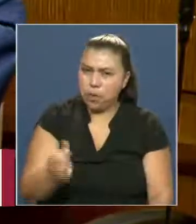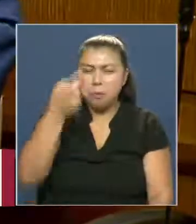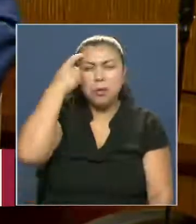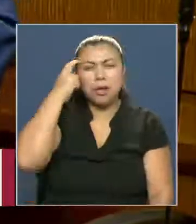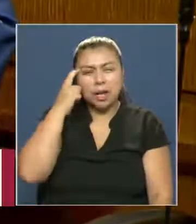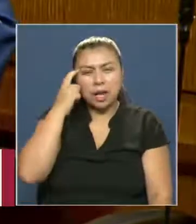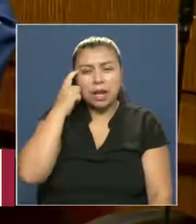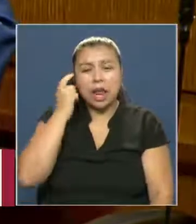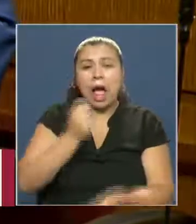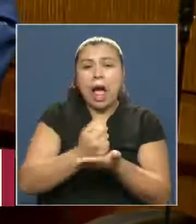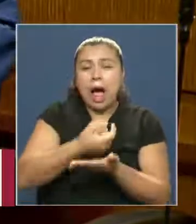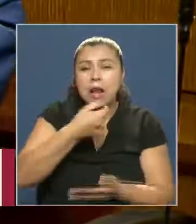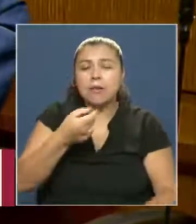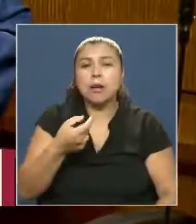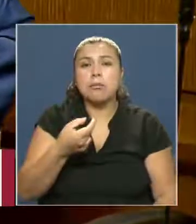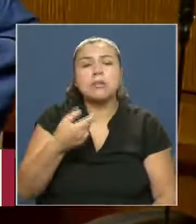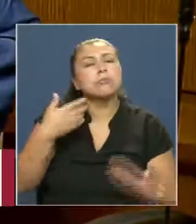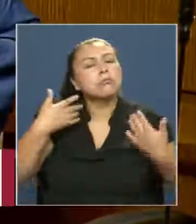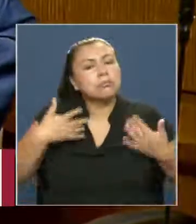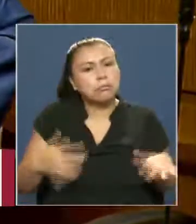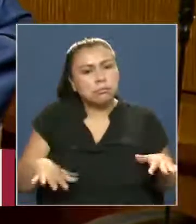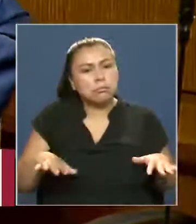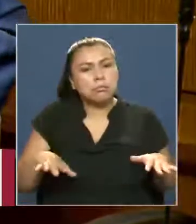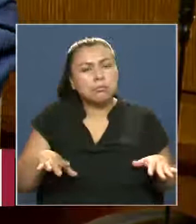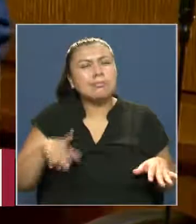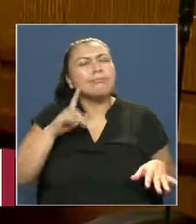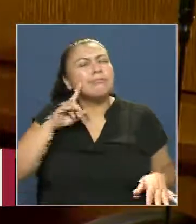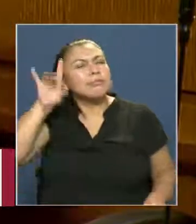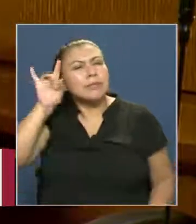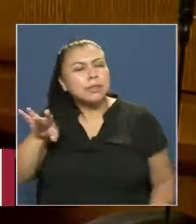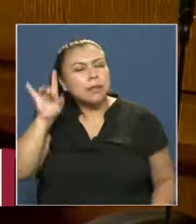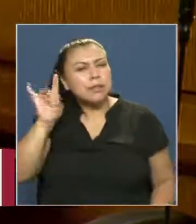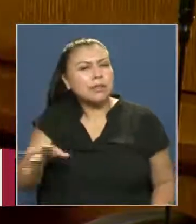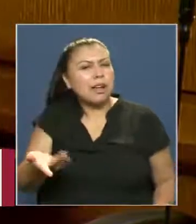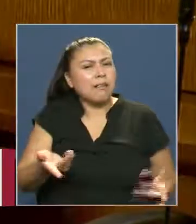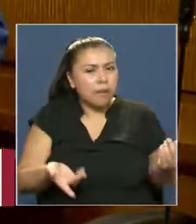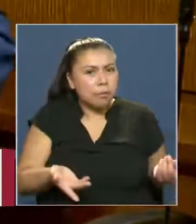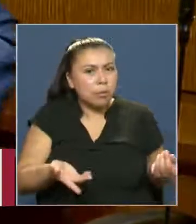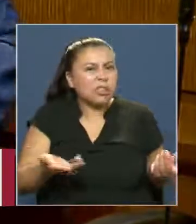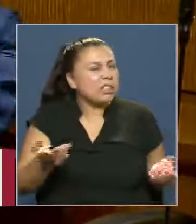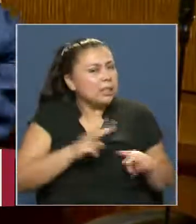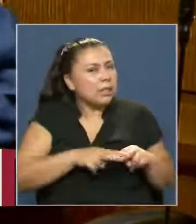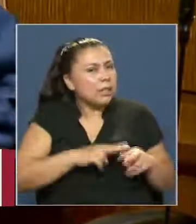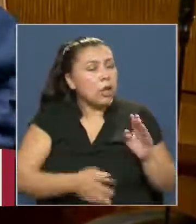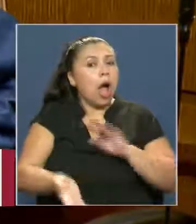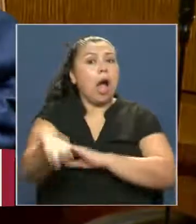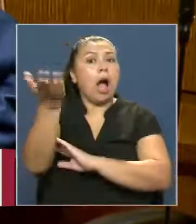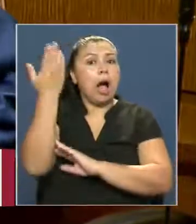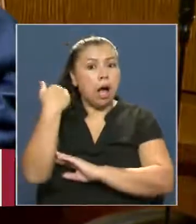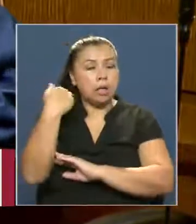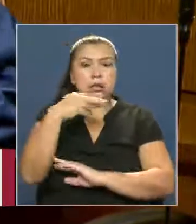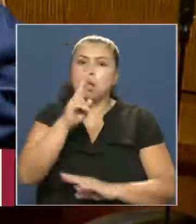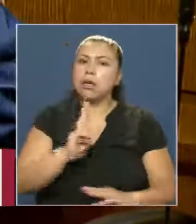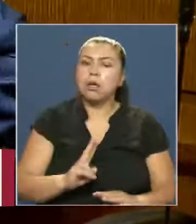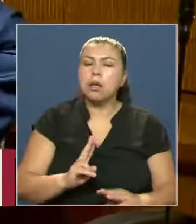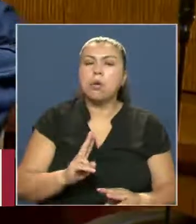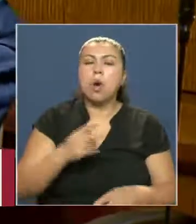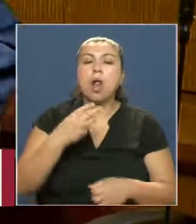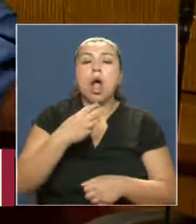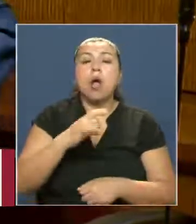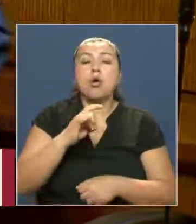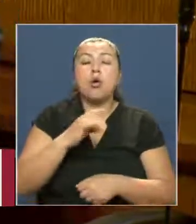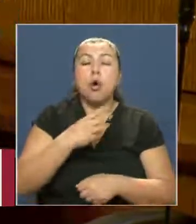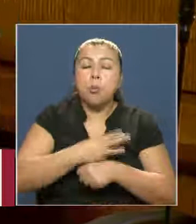de la farmacia cuando ya nuestro país tiene pleno conocimiento de lo que hicieron en el pasado, incluso con nuestros adultos mayores, cuando